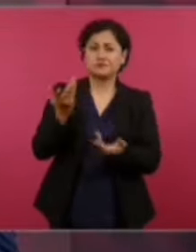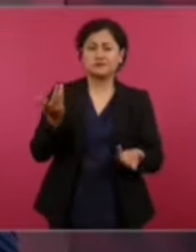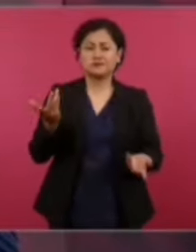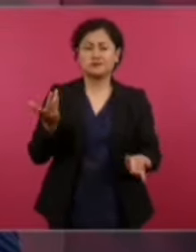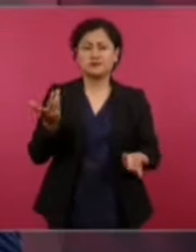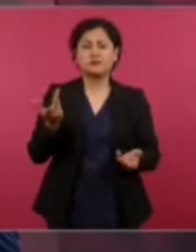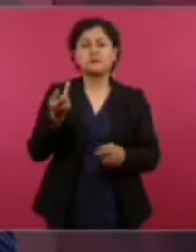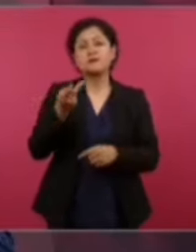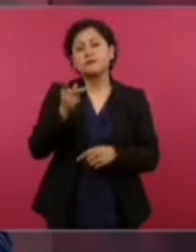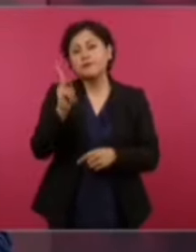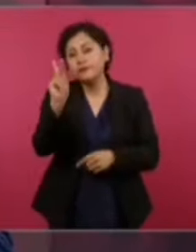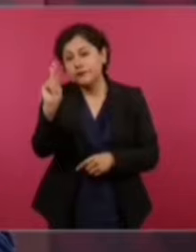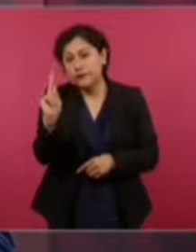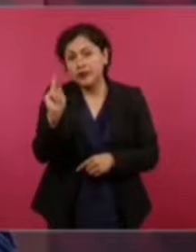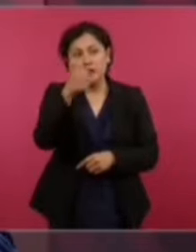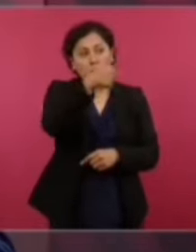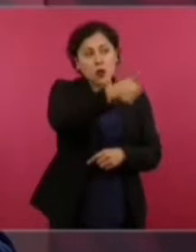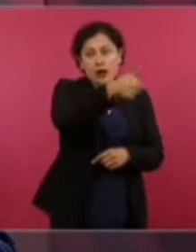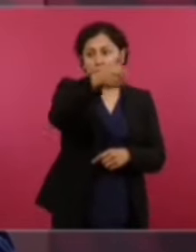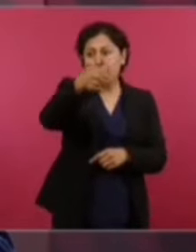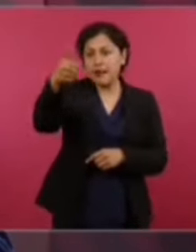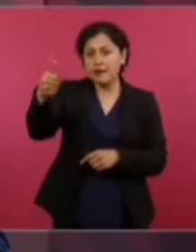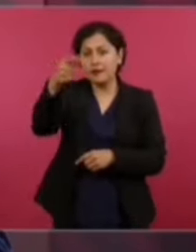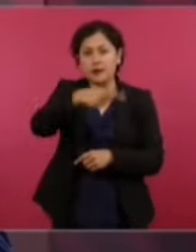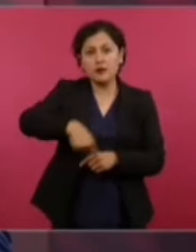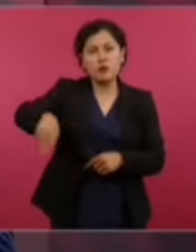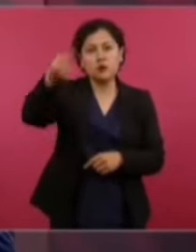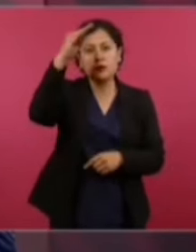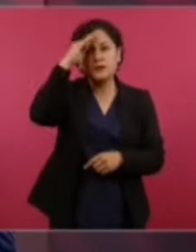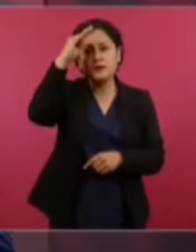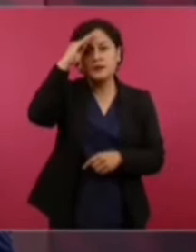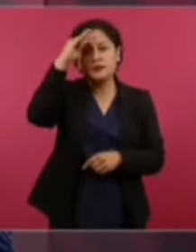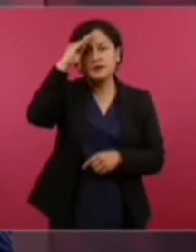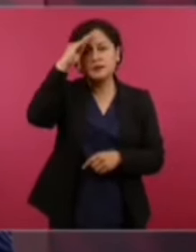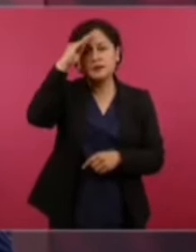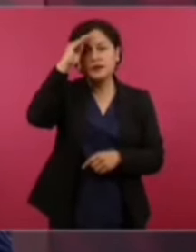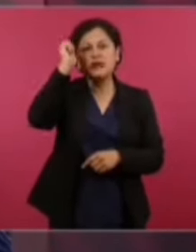pero que no olviden que el voto es secreto.